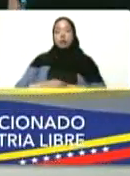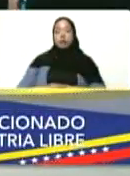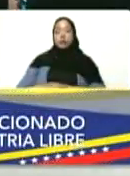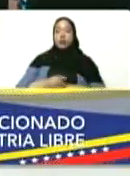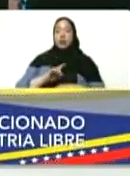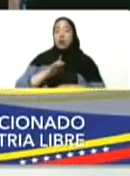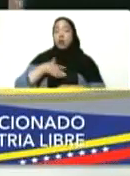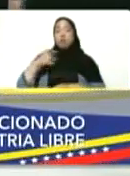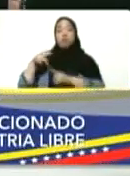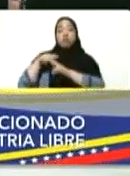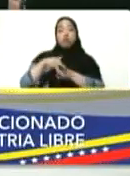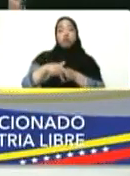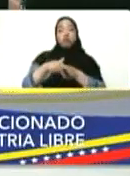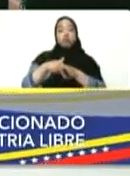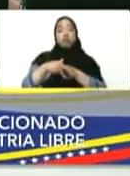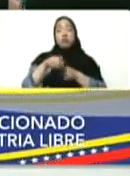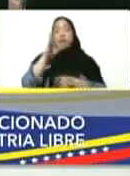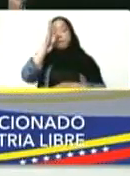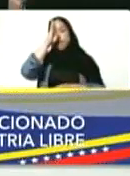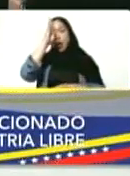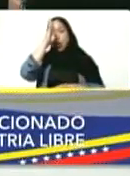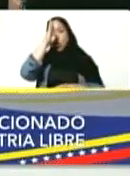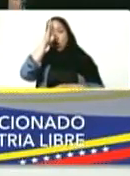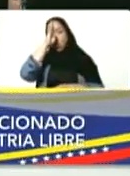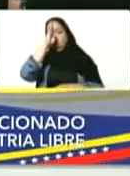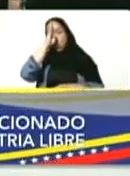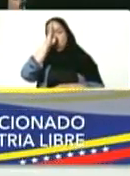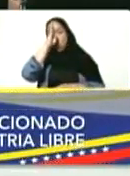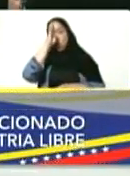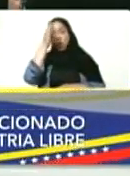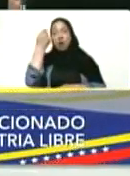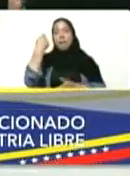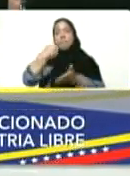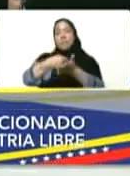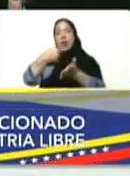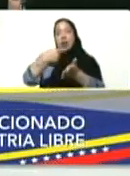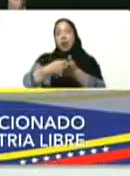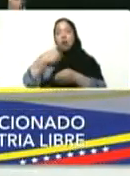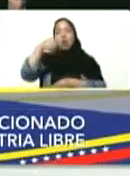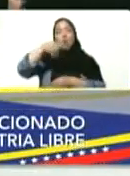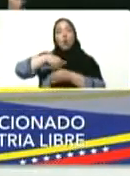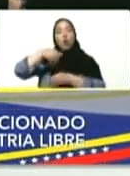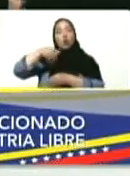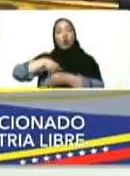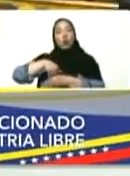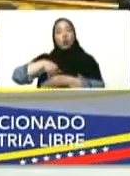nos impiden tener cuentas bancarias para pagar